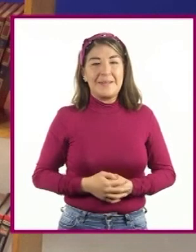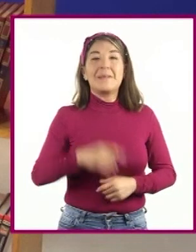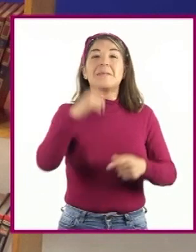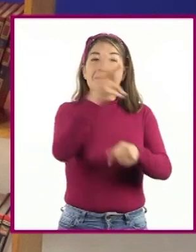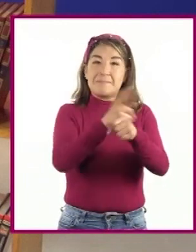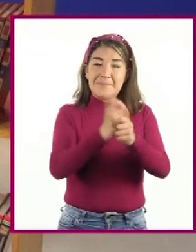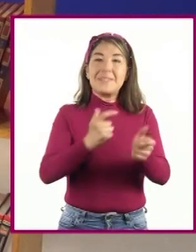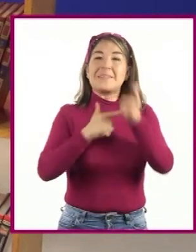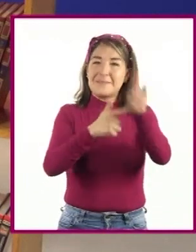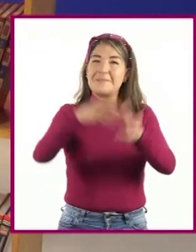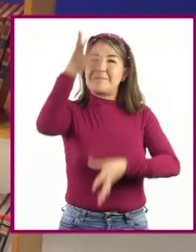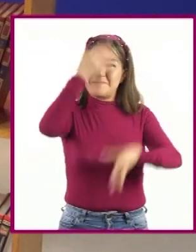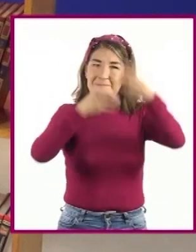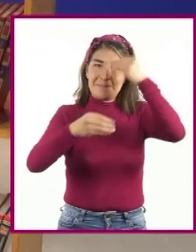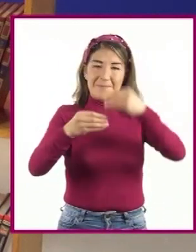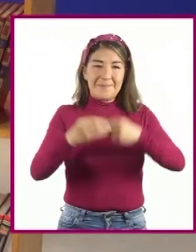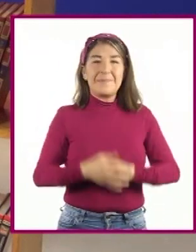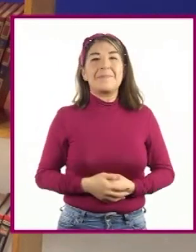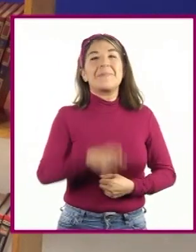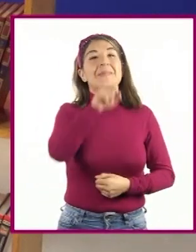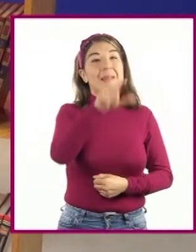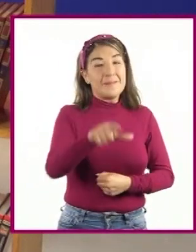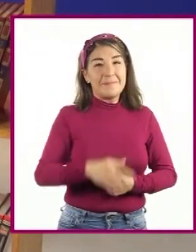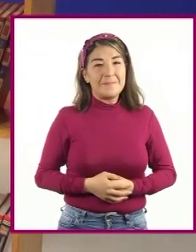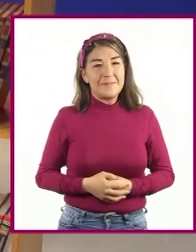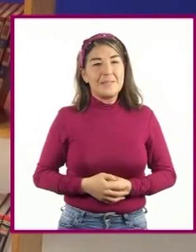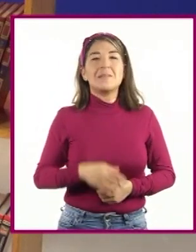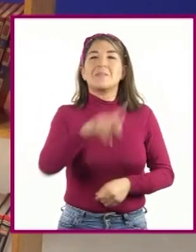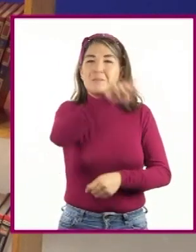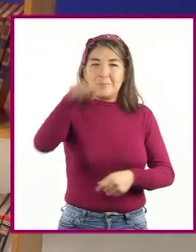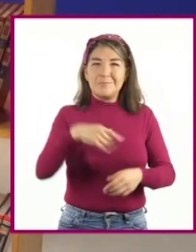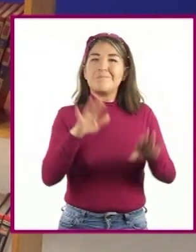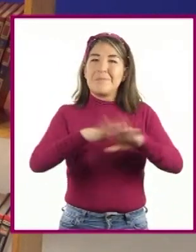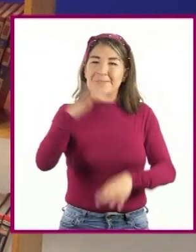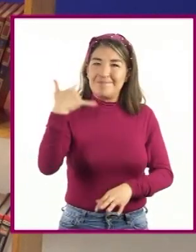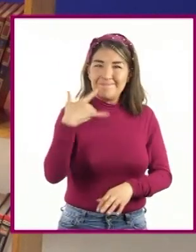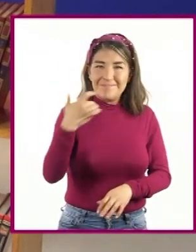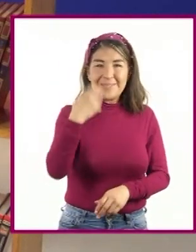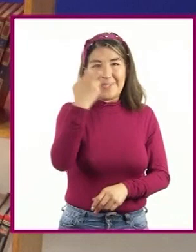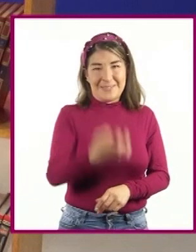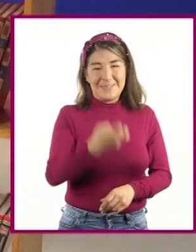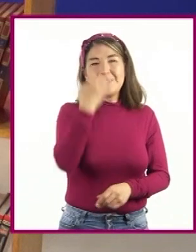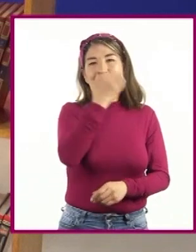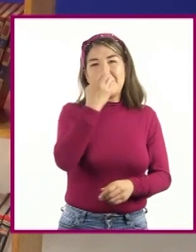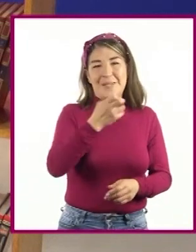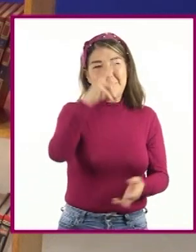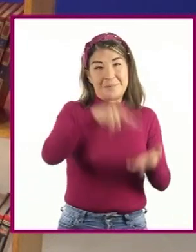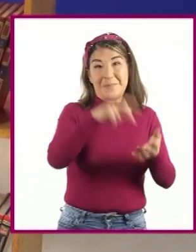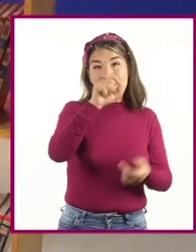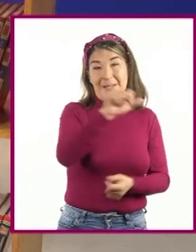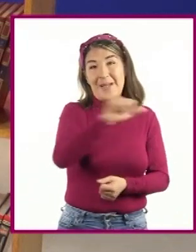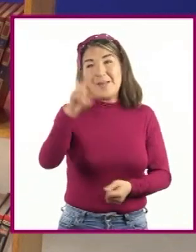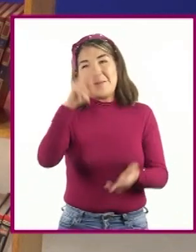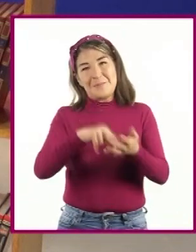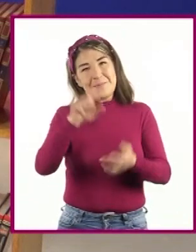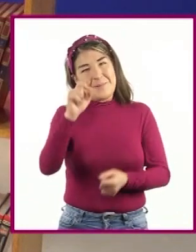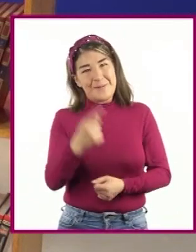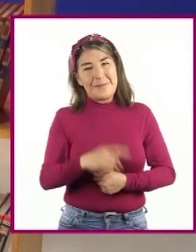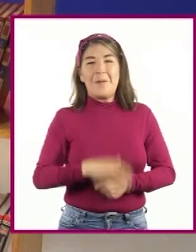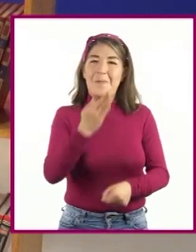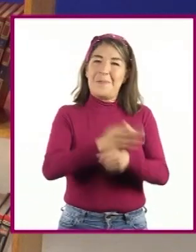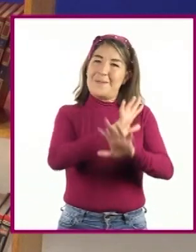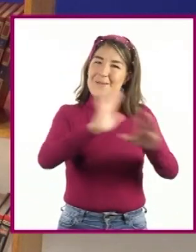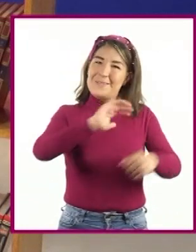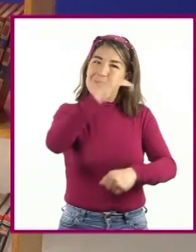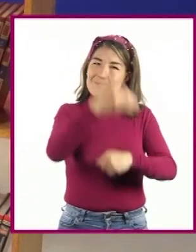que continúen aprendiendo y, por supuesto, pongamos todo nuestro empeño en este ciclo escolar. Por esta ocasión hemos